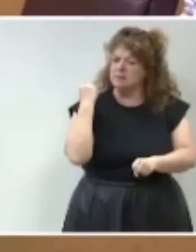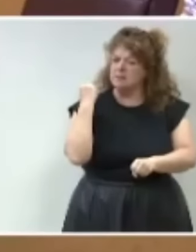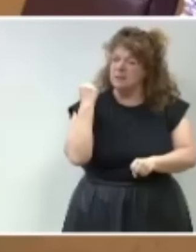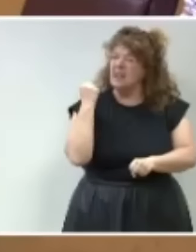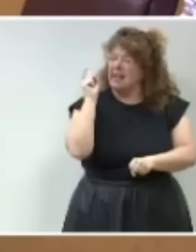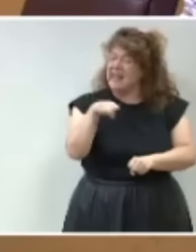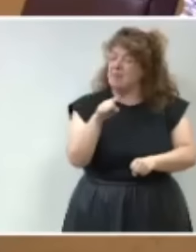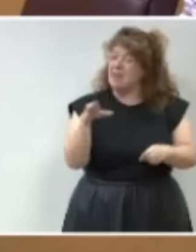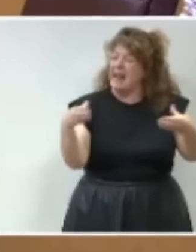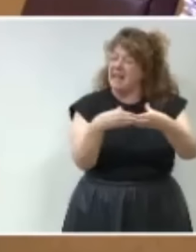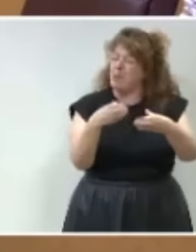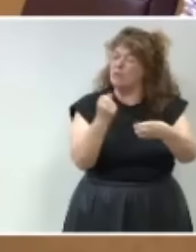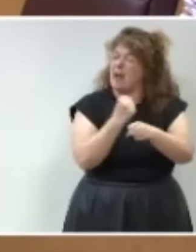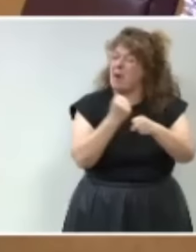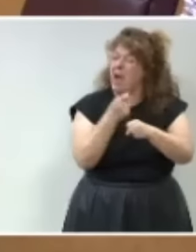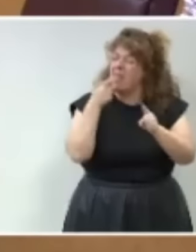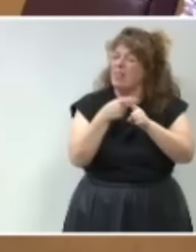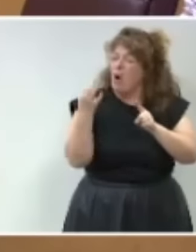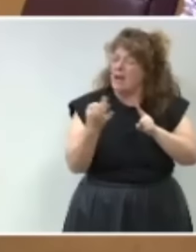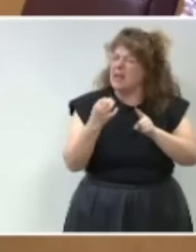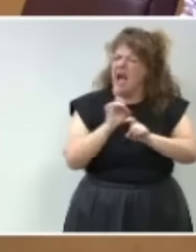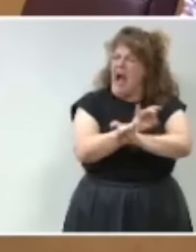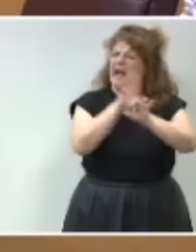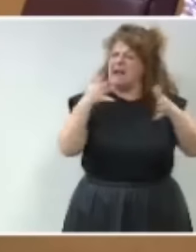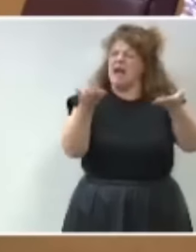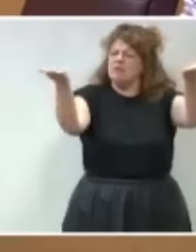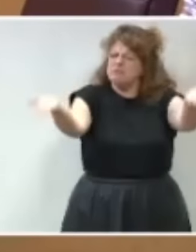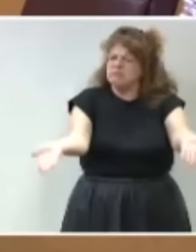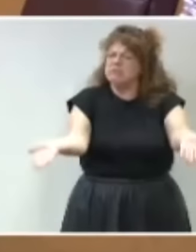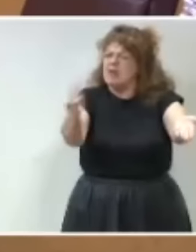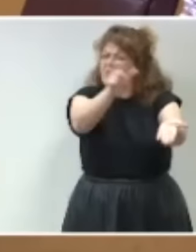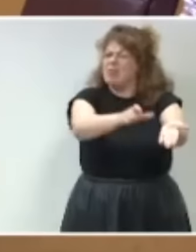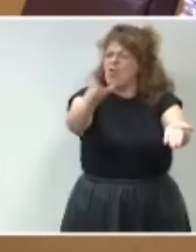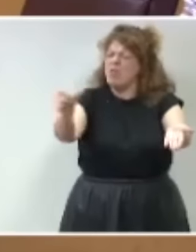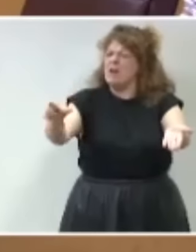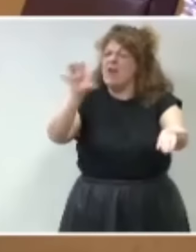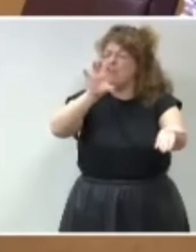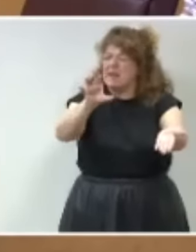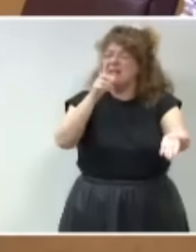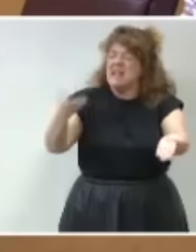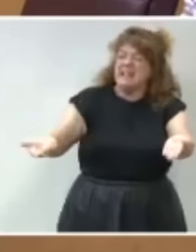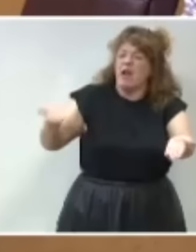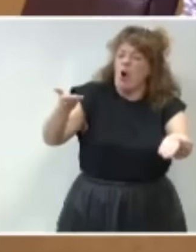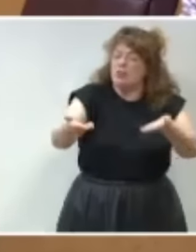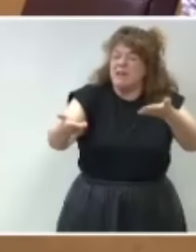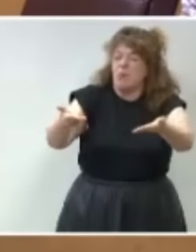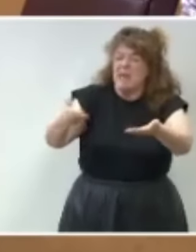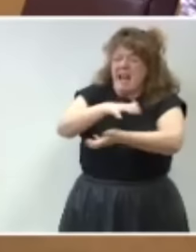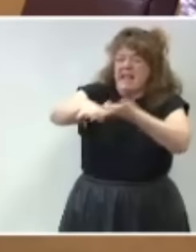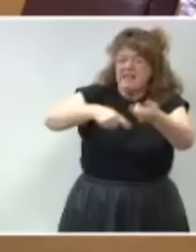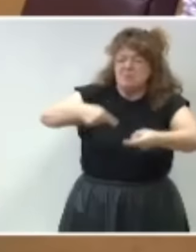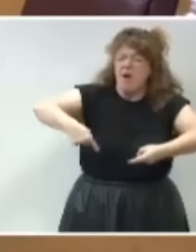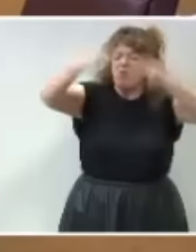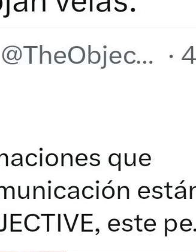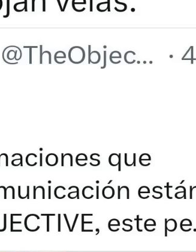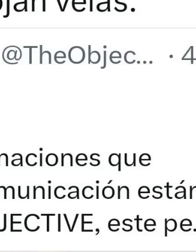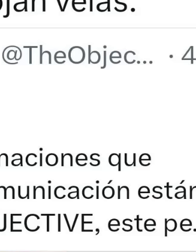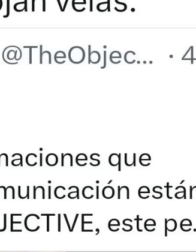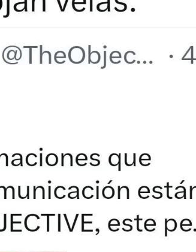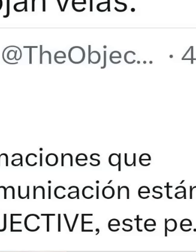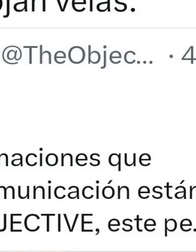que se dedica. A dejar claro ante la ciudadanía de este país que quienes contribuyen a la crispación todos los días